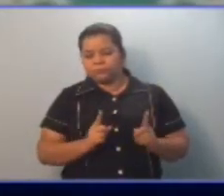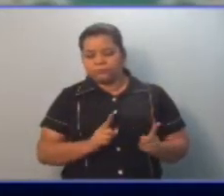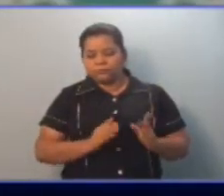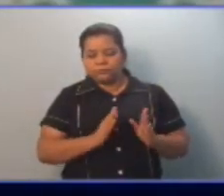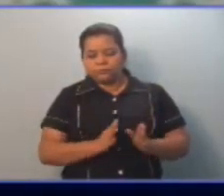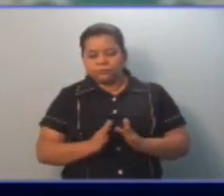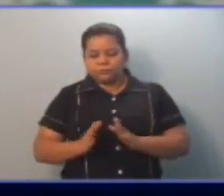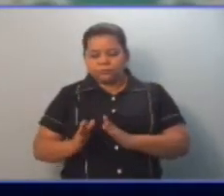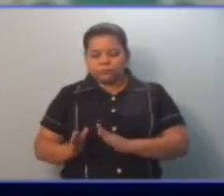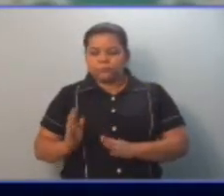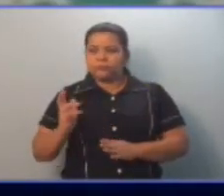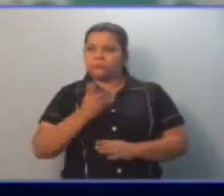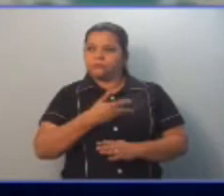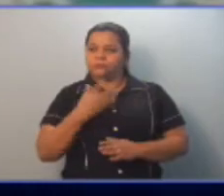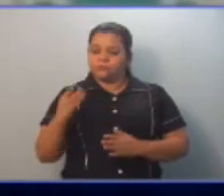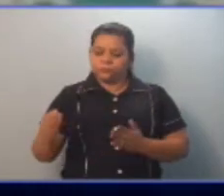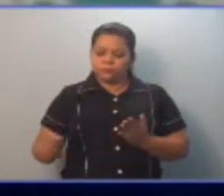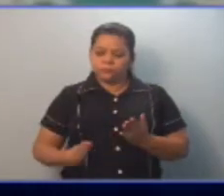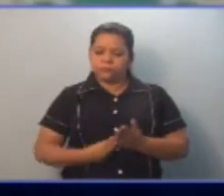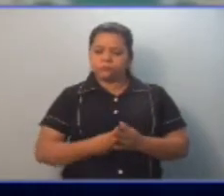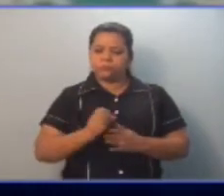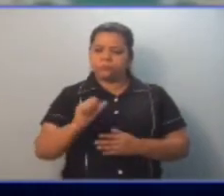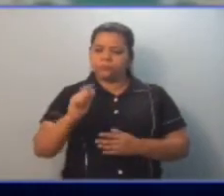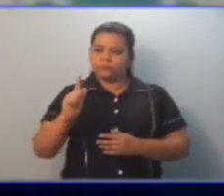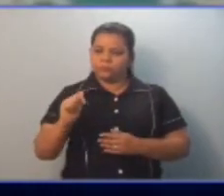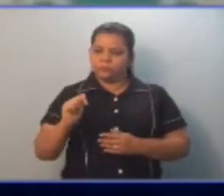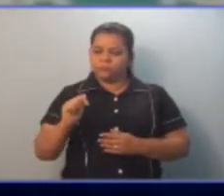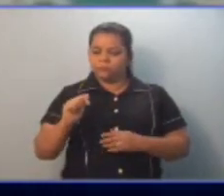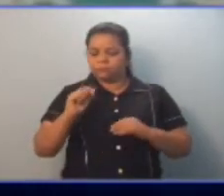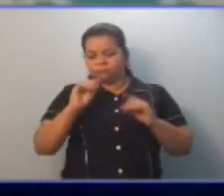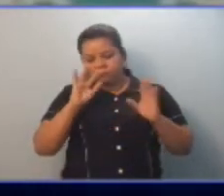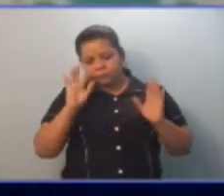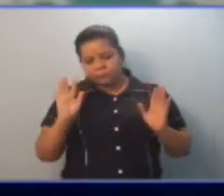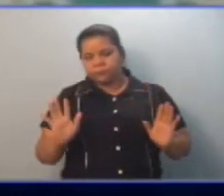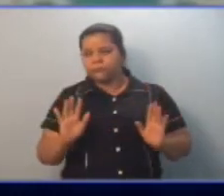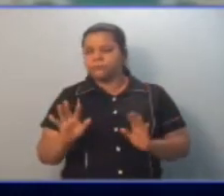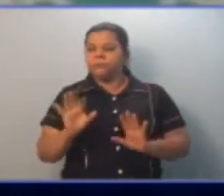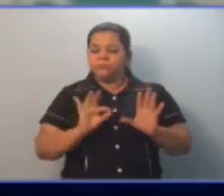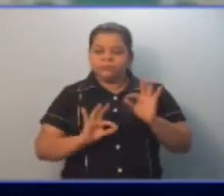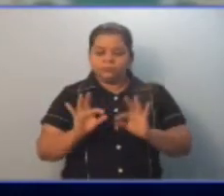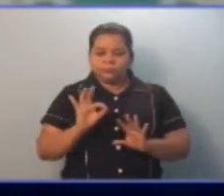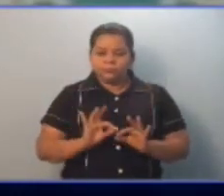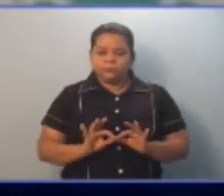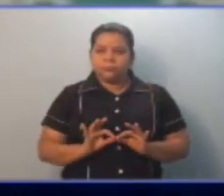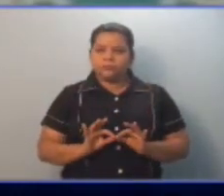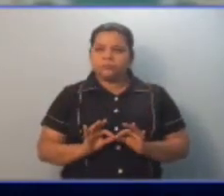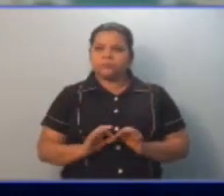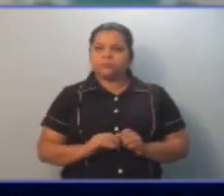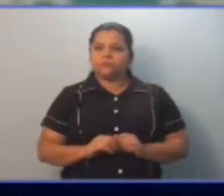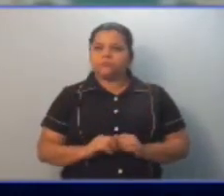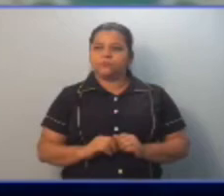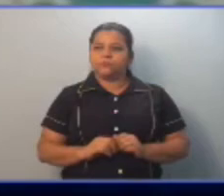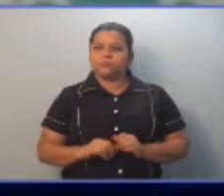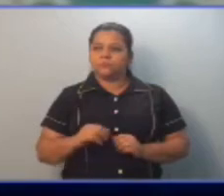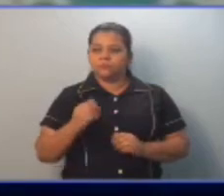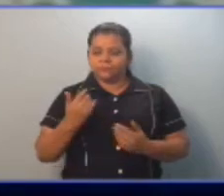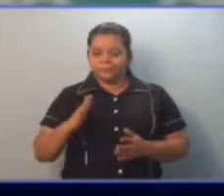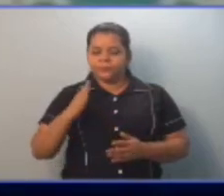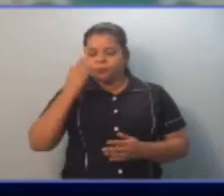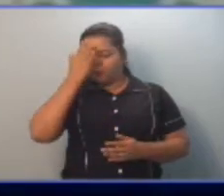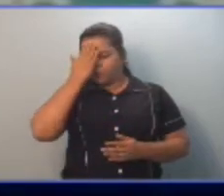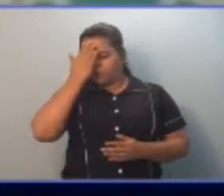ingresando a la sala. Claro, por supuesto, hay casos que por los derechos que